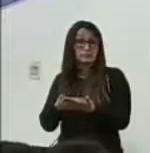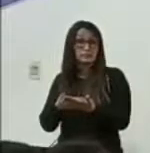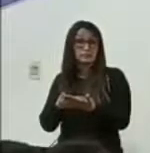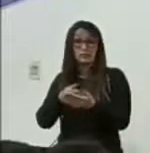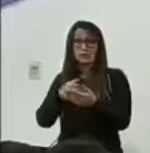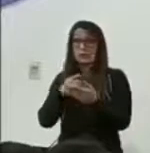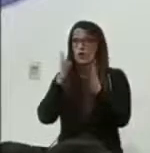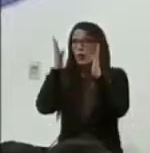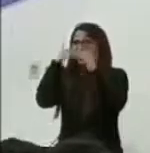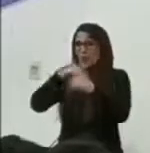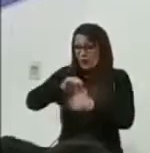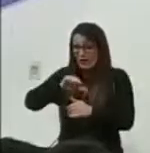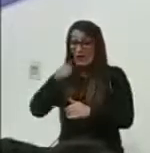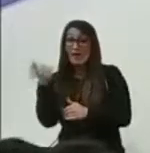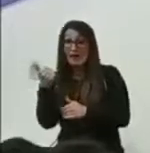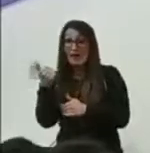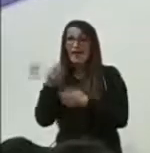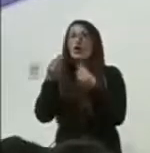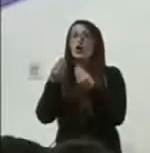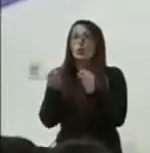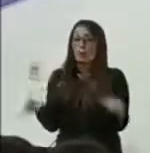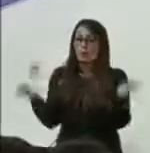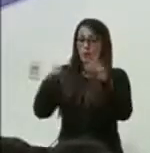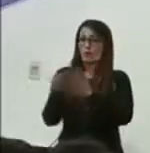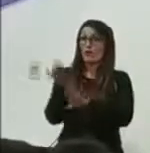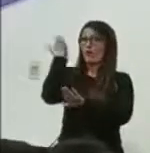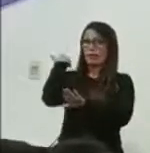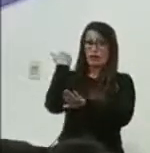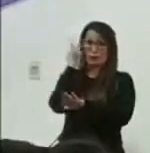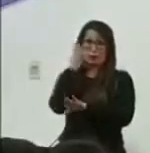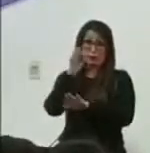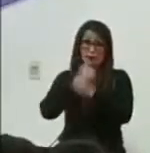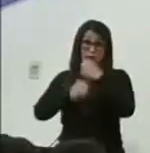no ganar esta elección es ir 20 años para atrás.